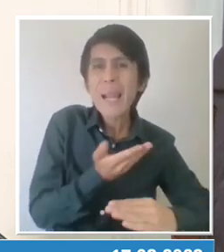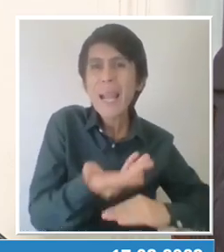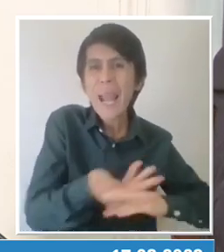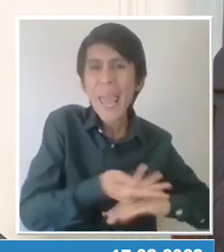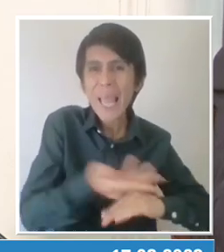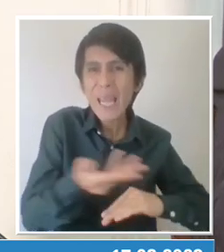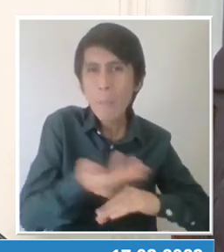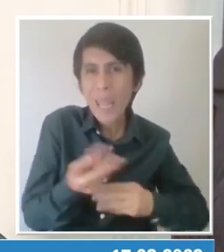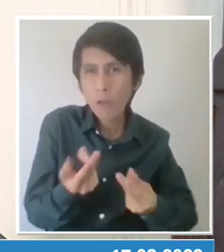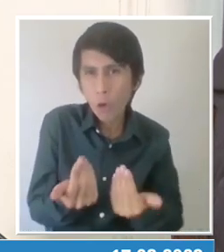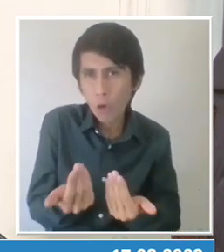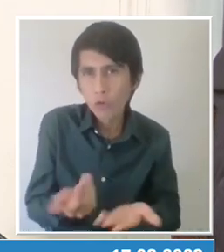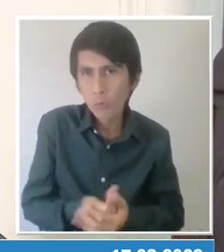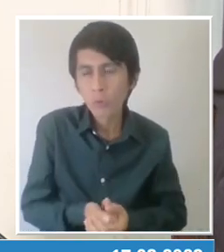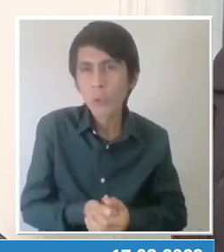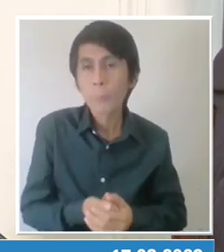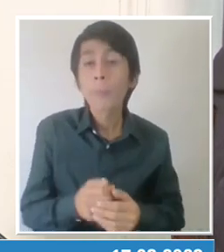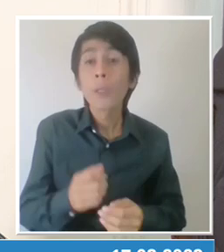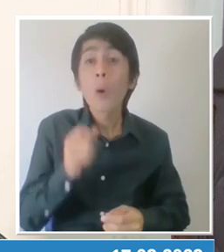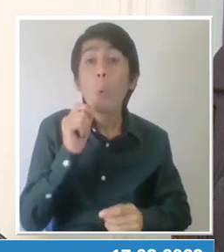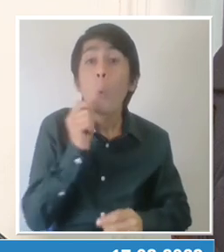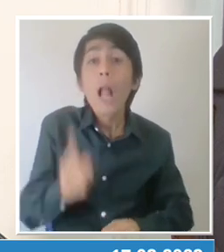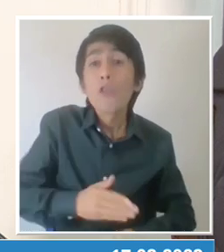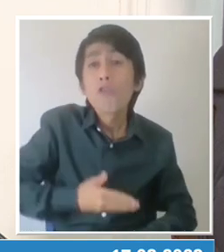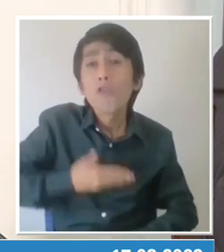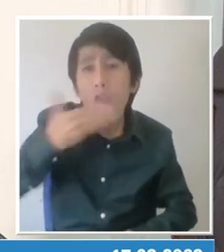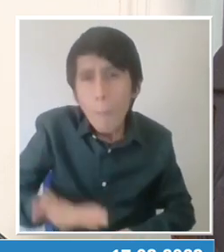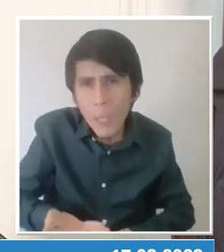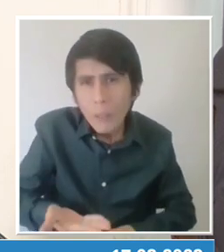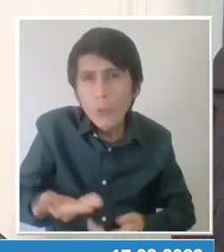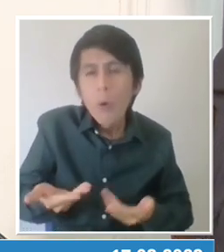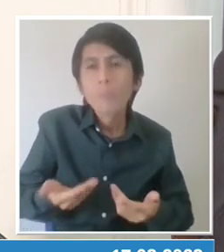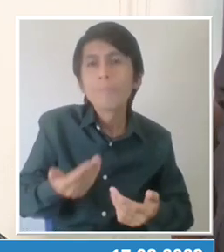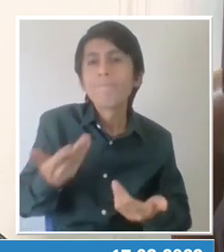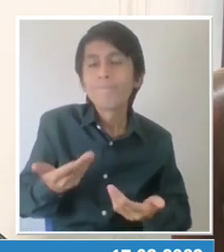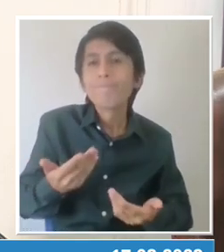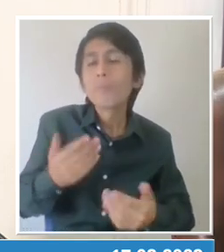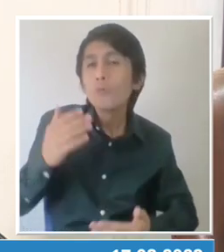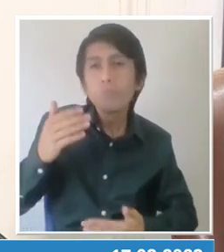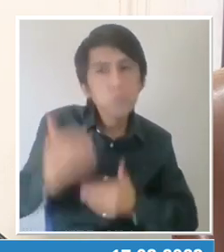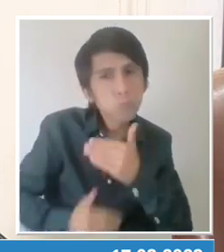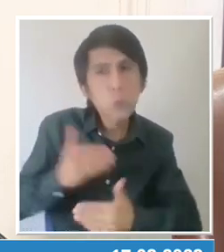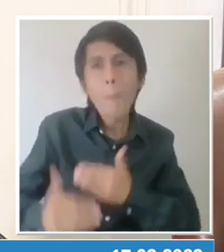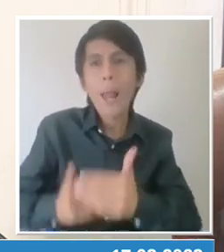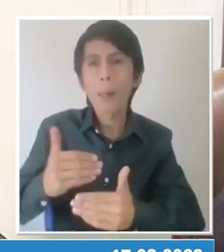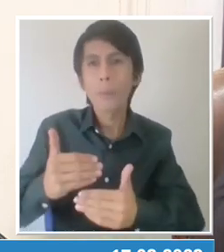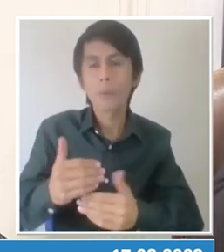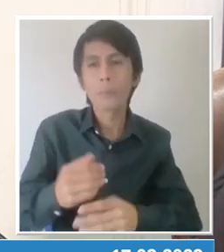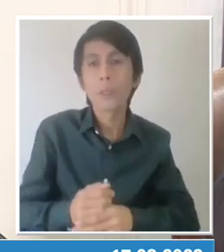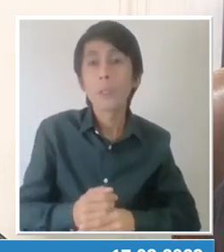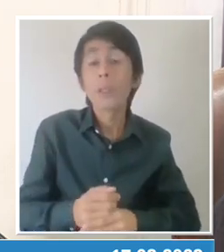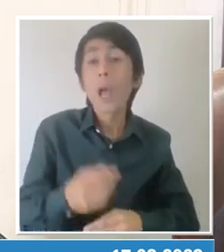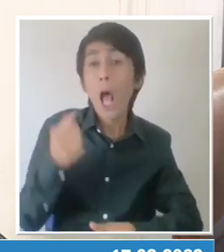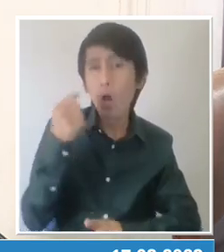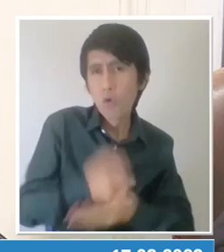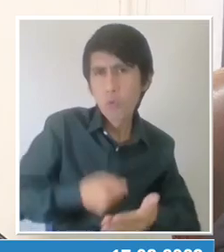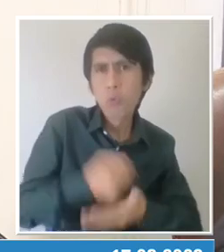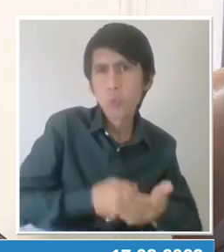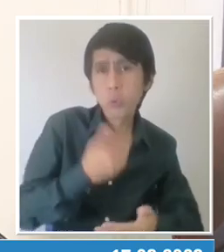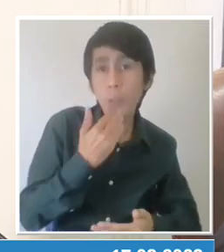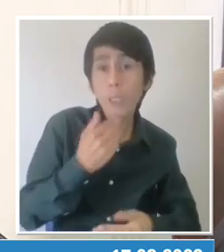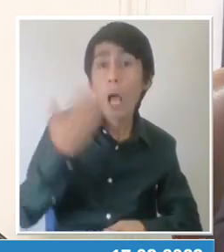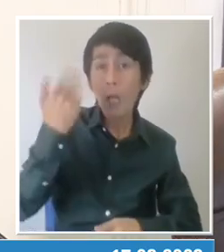tenemos que superar, a los antagonismos, a la lucha, ¿no es cierto? Yo fui miembro de la Comisión de Verdad y Reconciliación